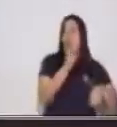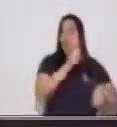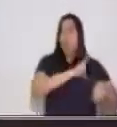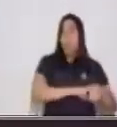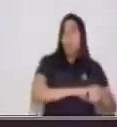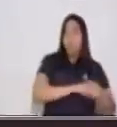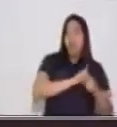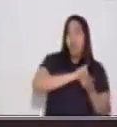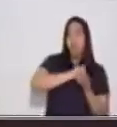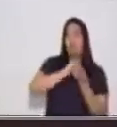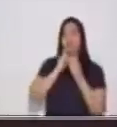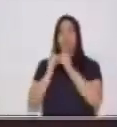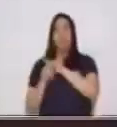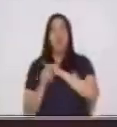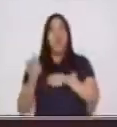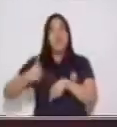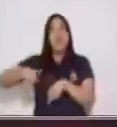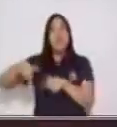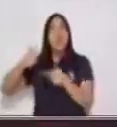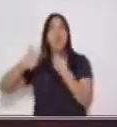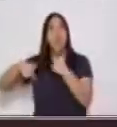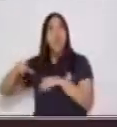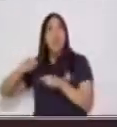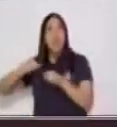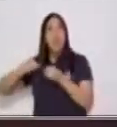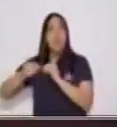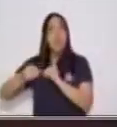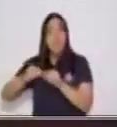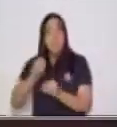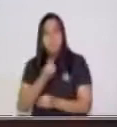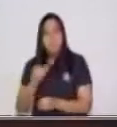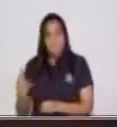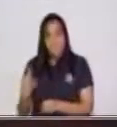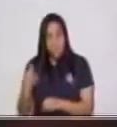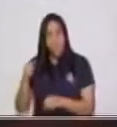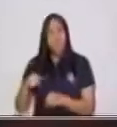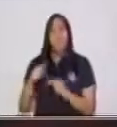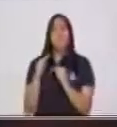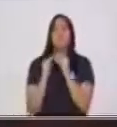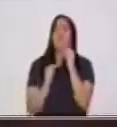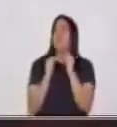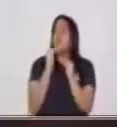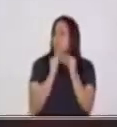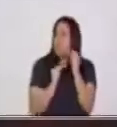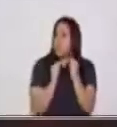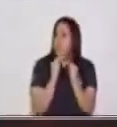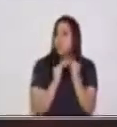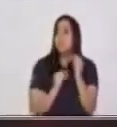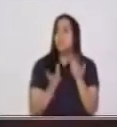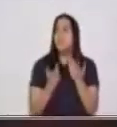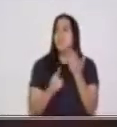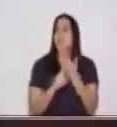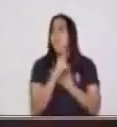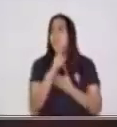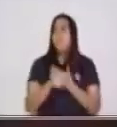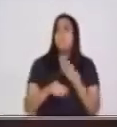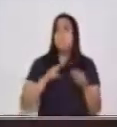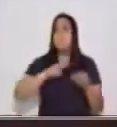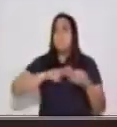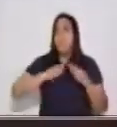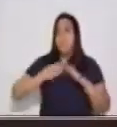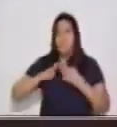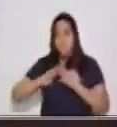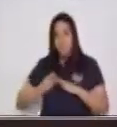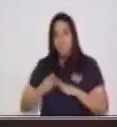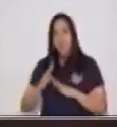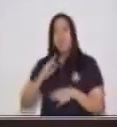lenguaje algebraico y vamos a construir ecuaciones que vamos a utilizar dentro de un